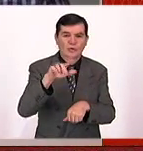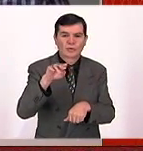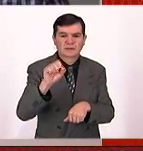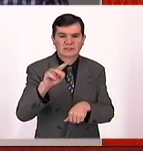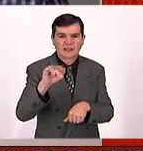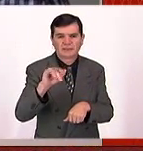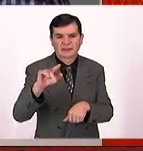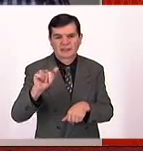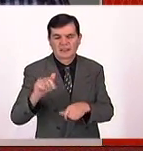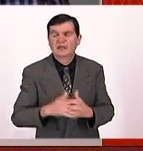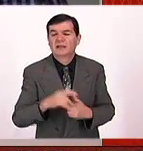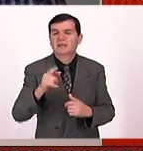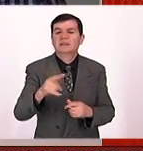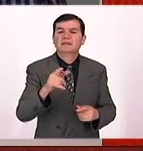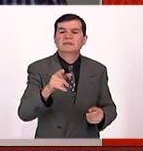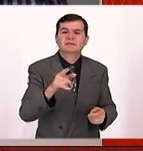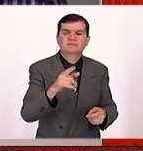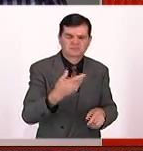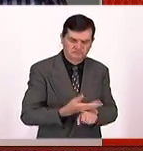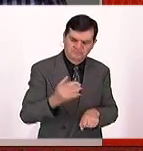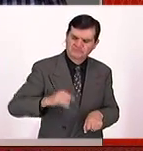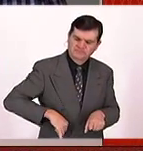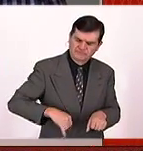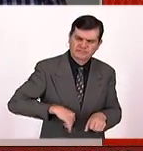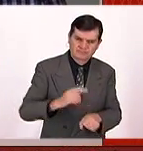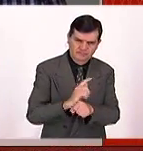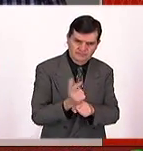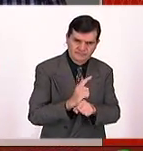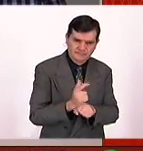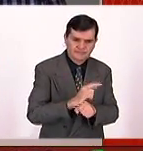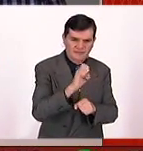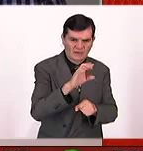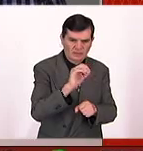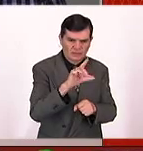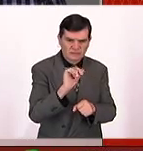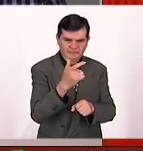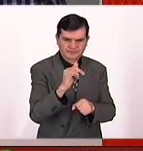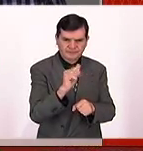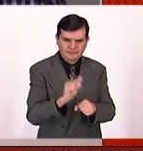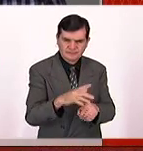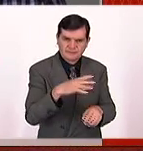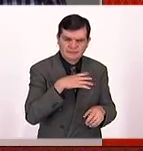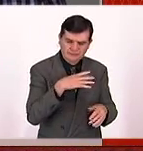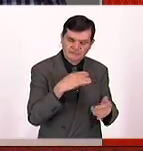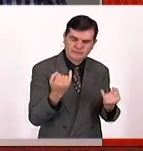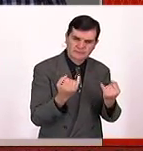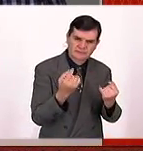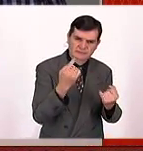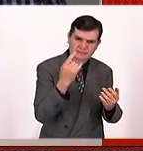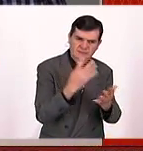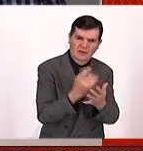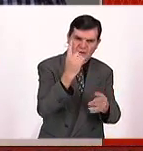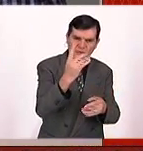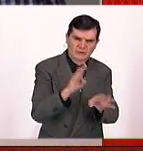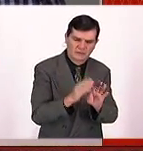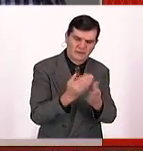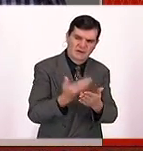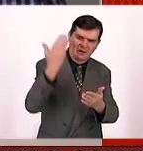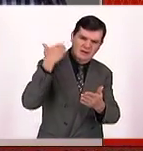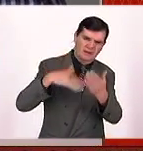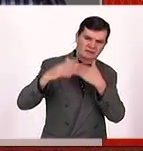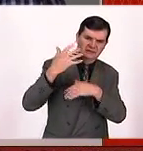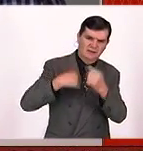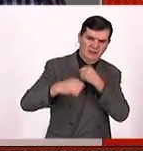Muy interesante, sin duda, esta nueva licenciatura de Ecología. Hay que recordar que tan solo unas décadas